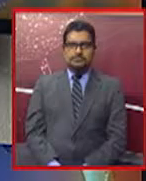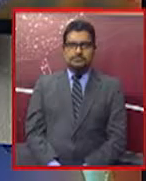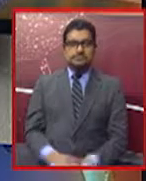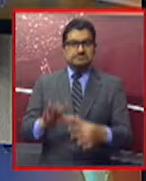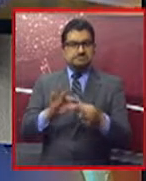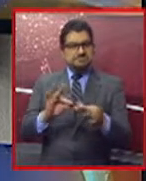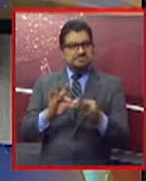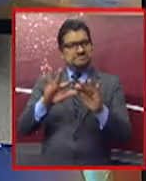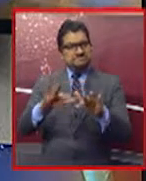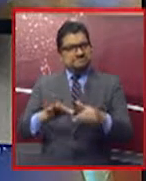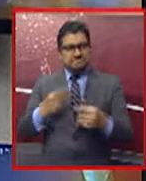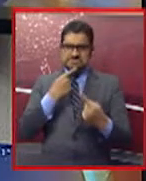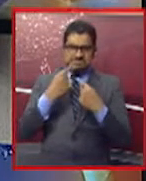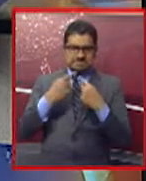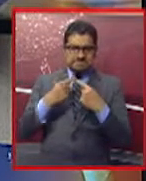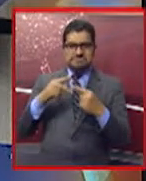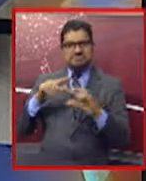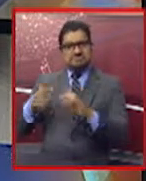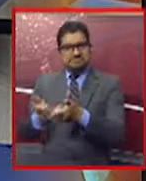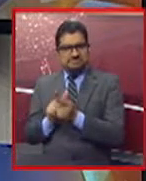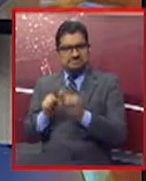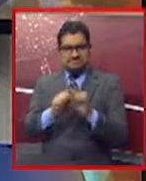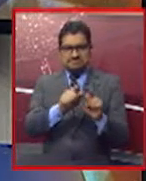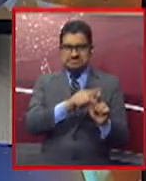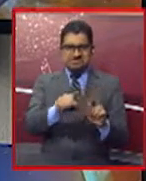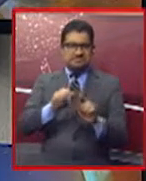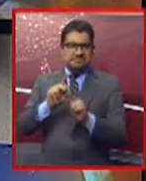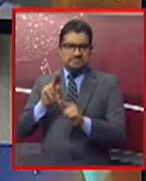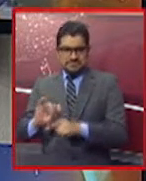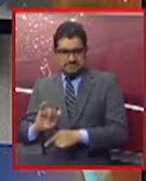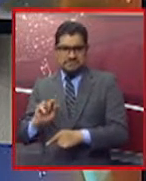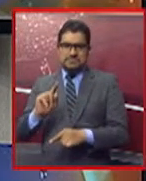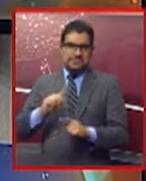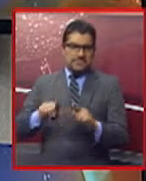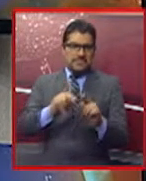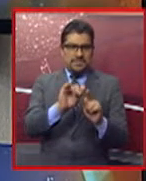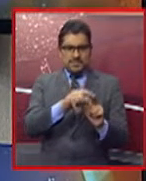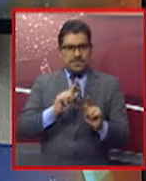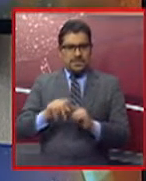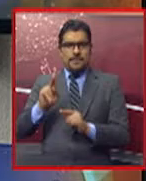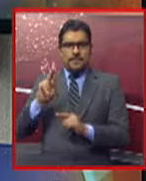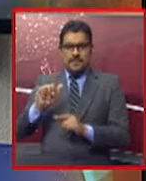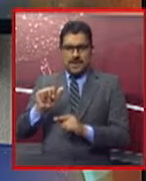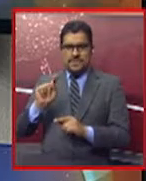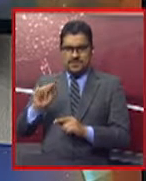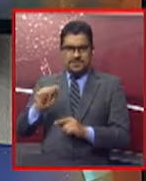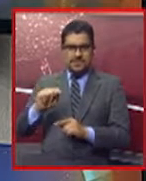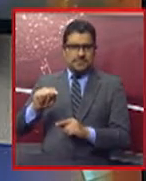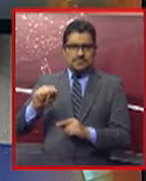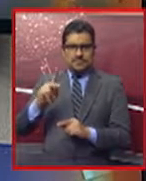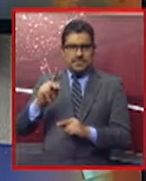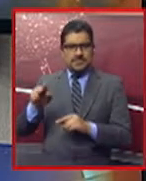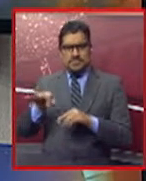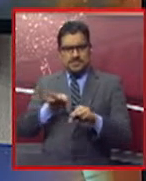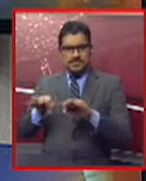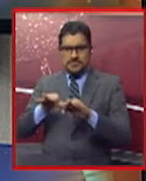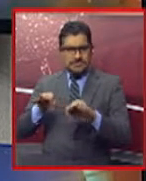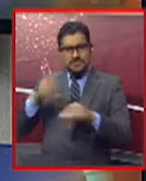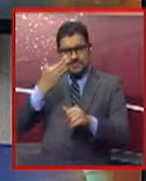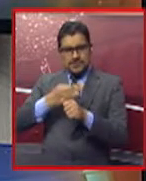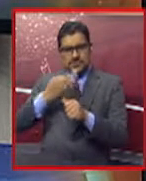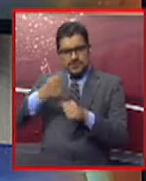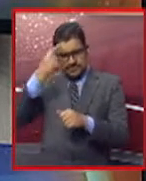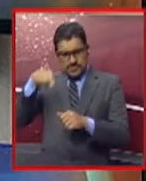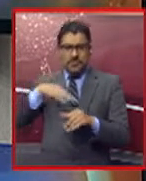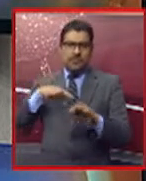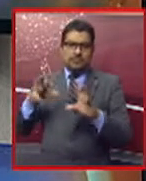la fundamentación, los grupos parlamentarios fijaron postura. El primero en hacerlo fue el senador Manuel Bartlett del Partido del Trabajo, quien reiteró el trato